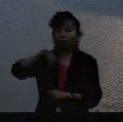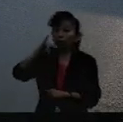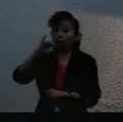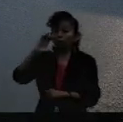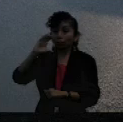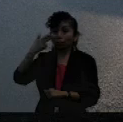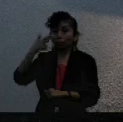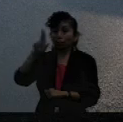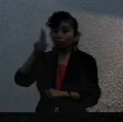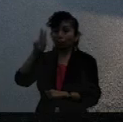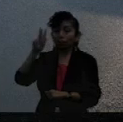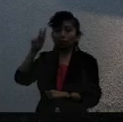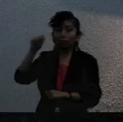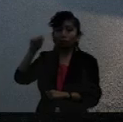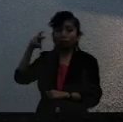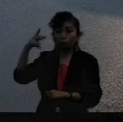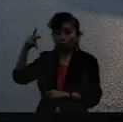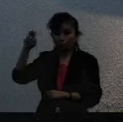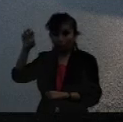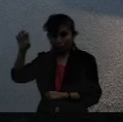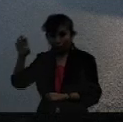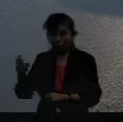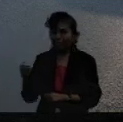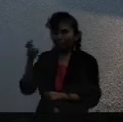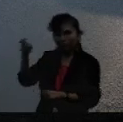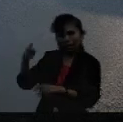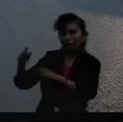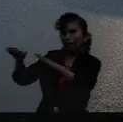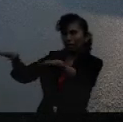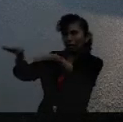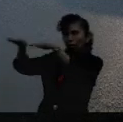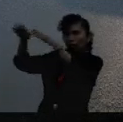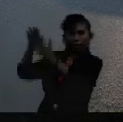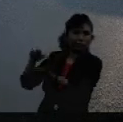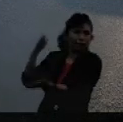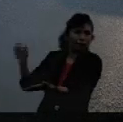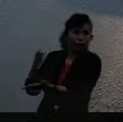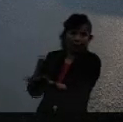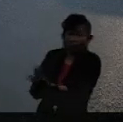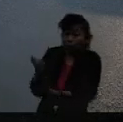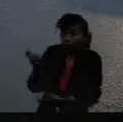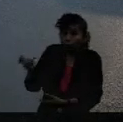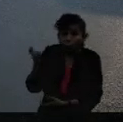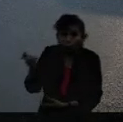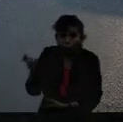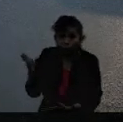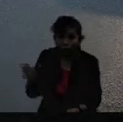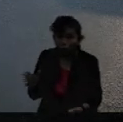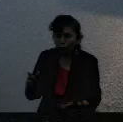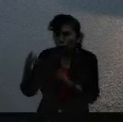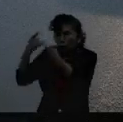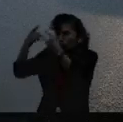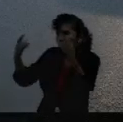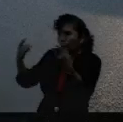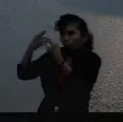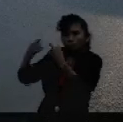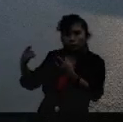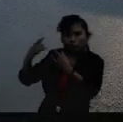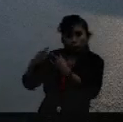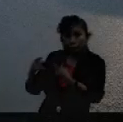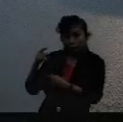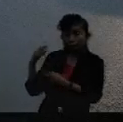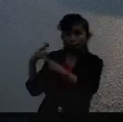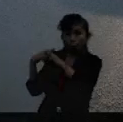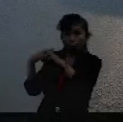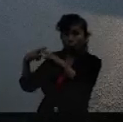apertura de la Zona Arqueológica de es cabal allí en bacalar todas esas obras que quedan en la historia de estos primeros